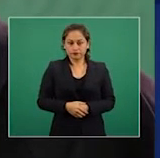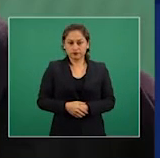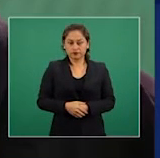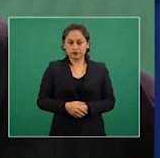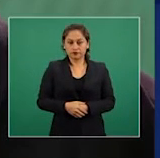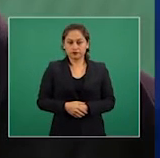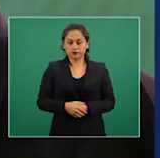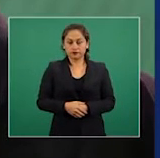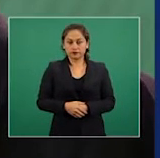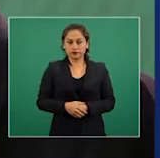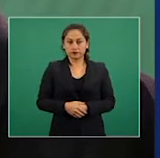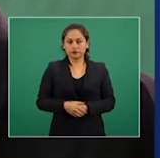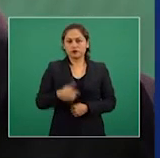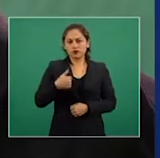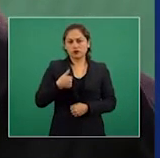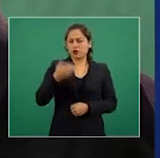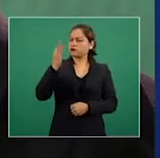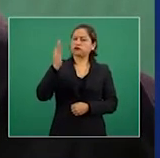No, acepto.